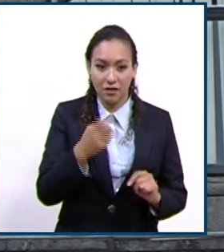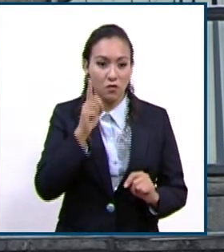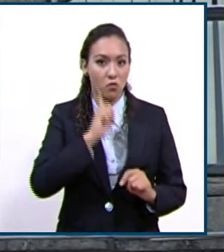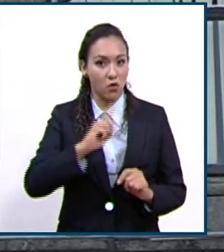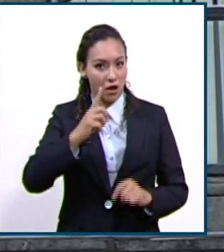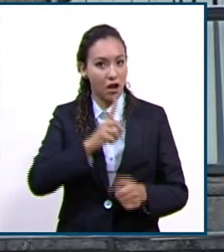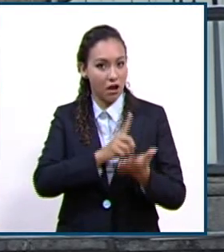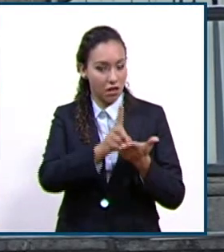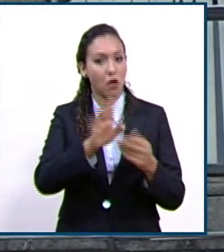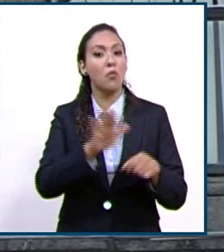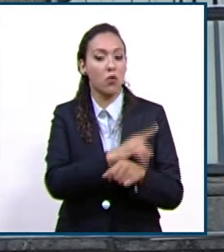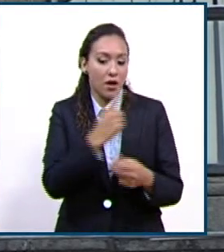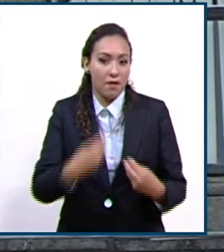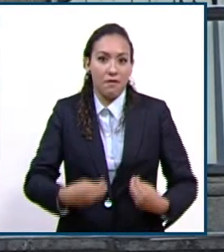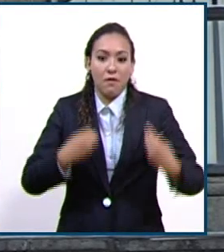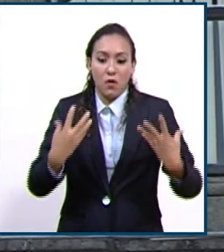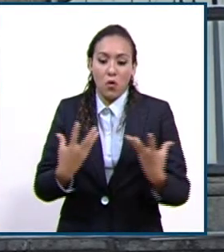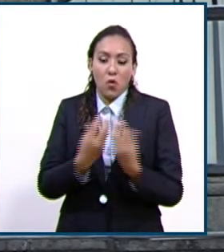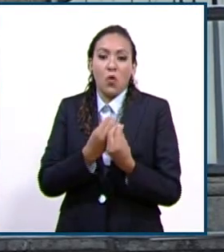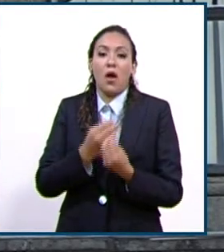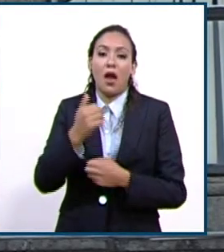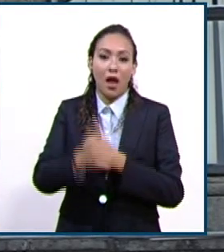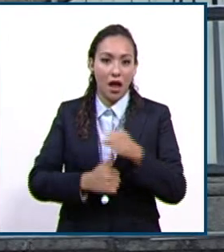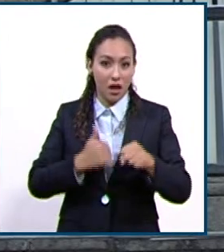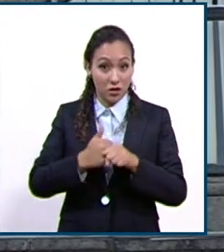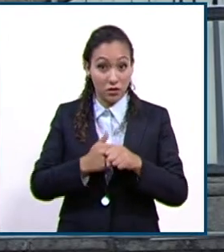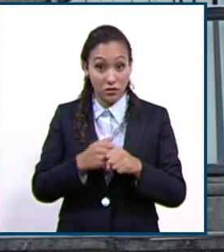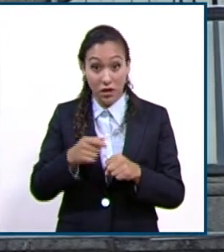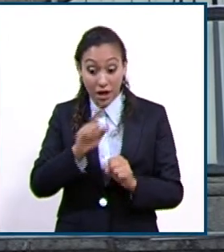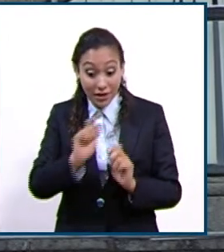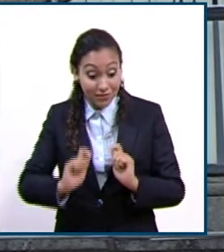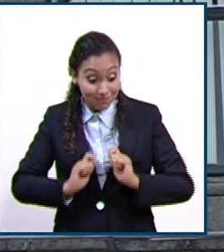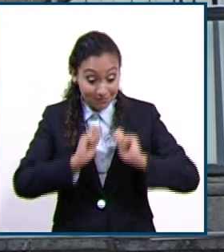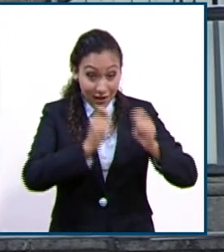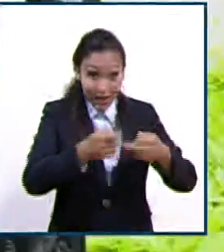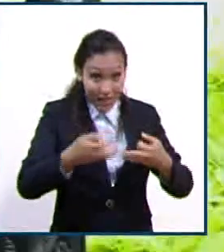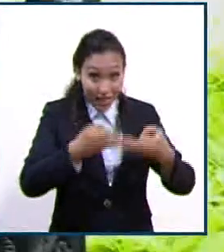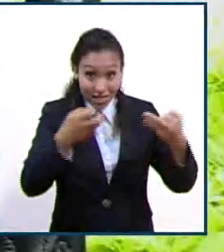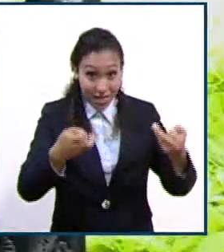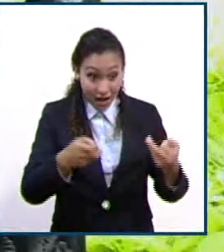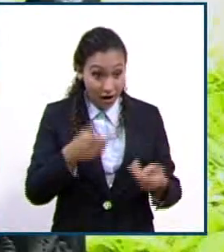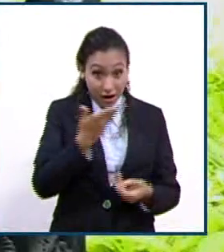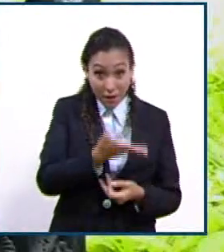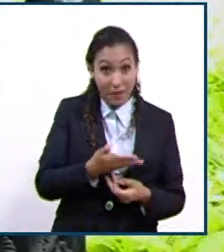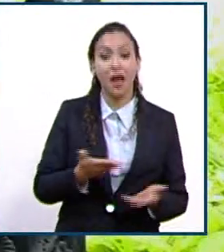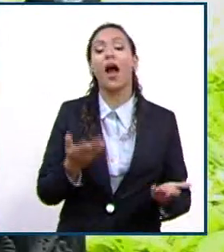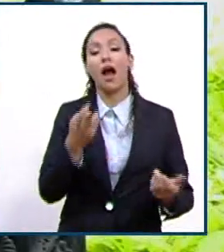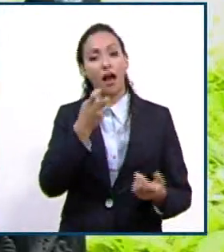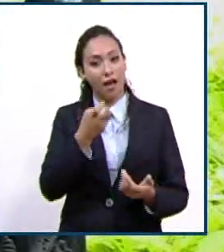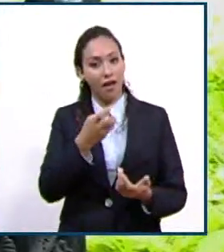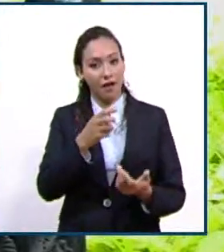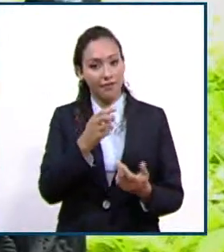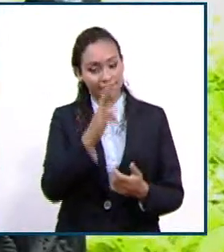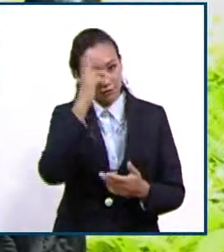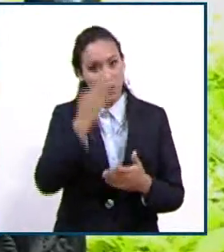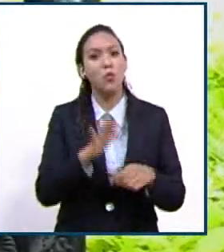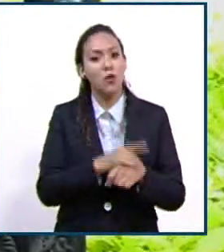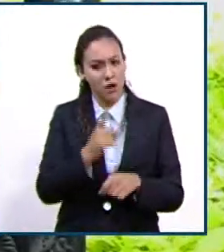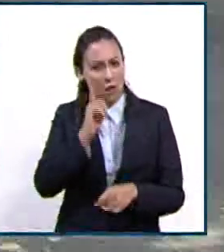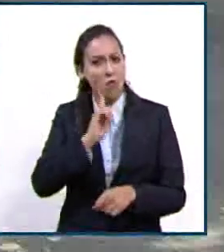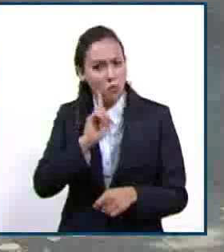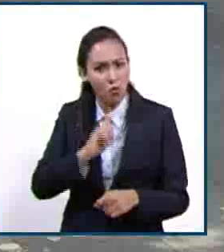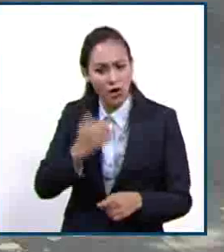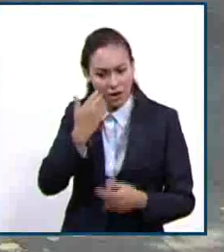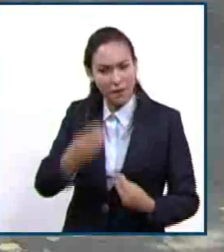y copropietaria, pues es ilegal que no le concedan la medida cautelar solicitada para que pueda sembrar sorgo en la tierra